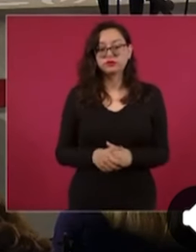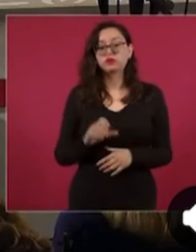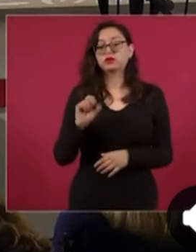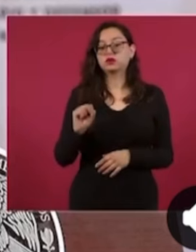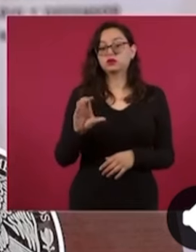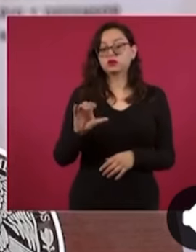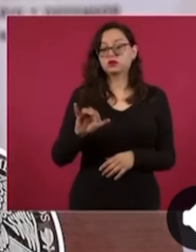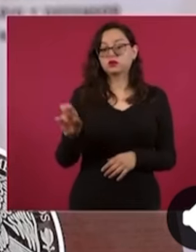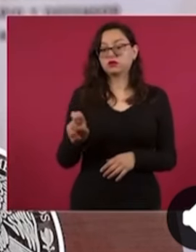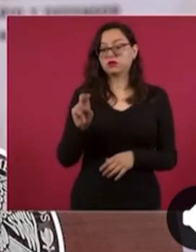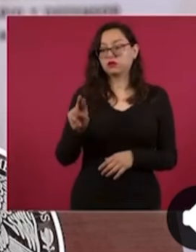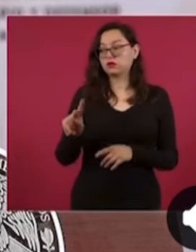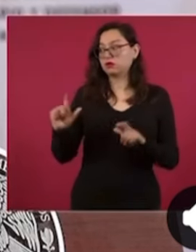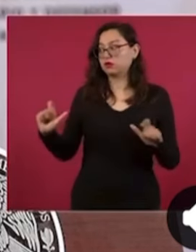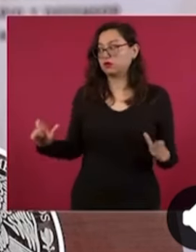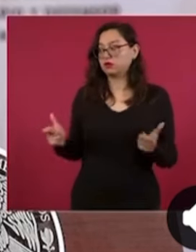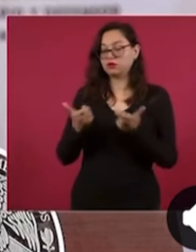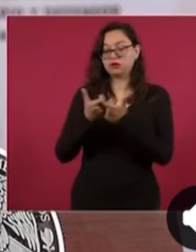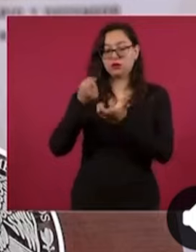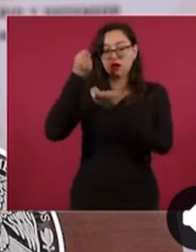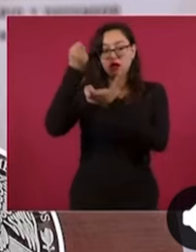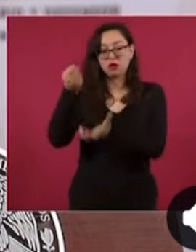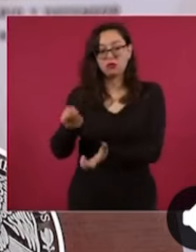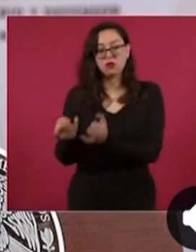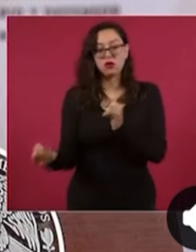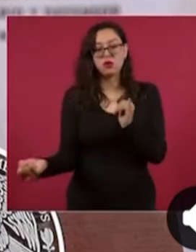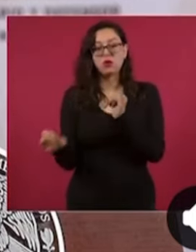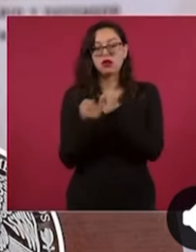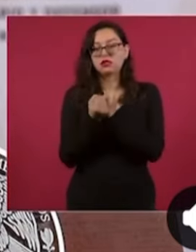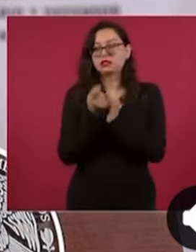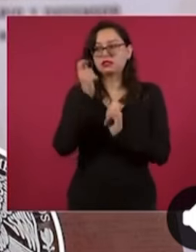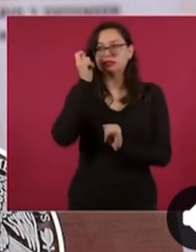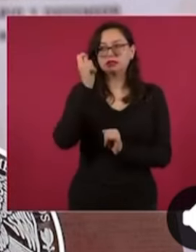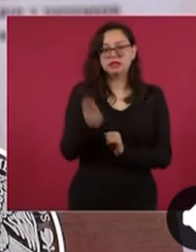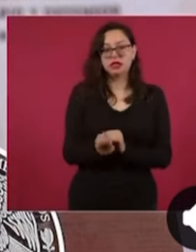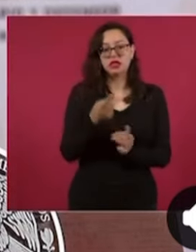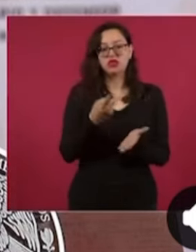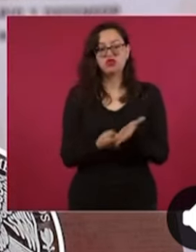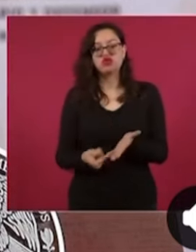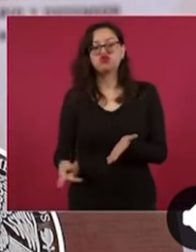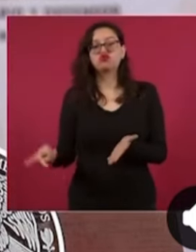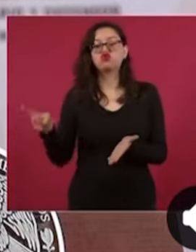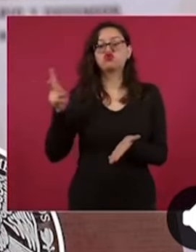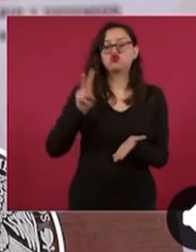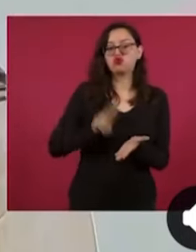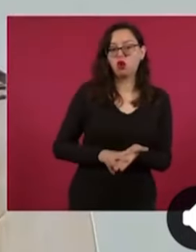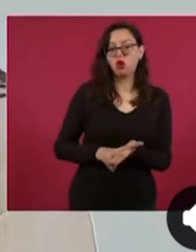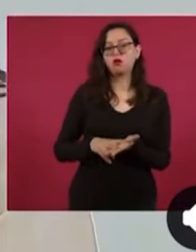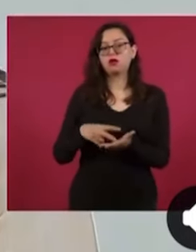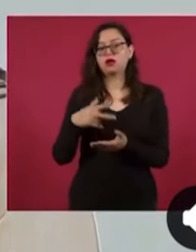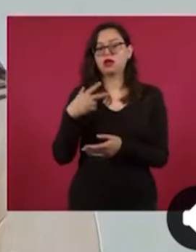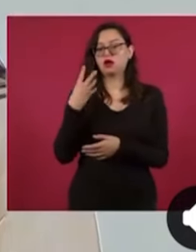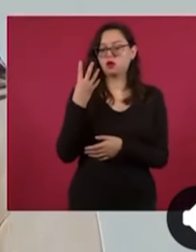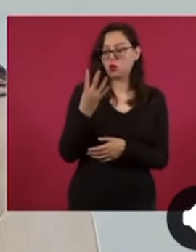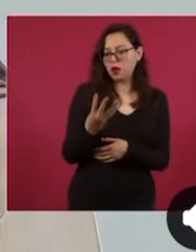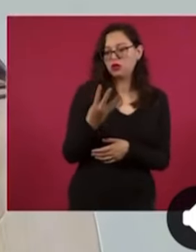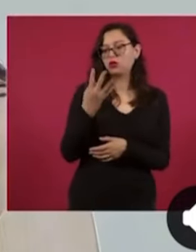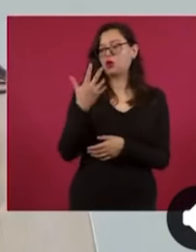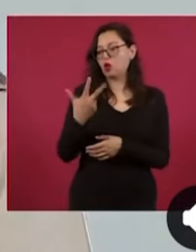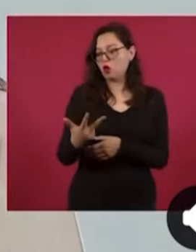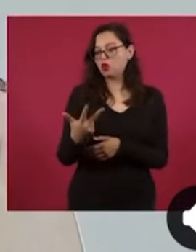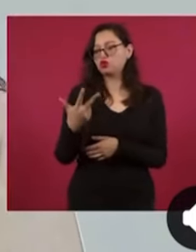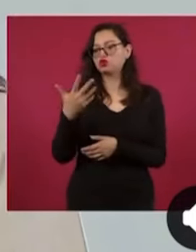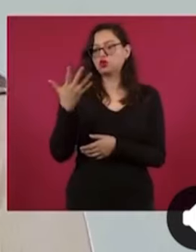porcentaje igual al que señala el ministro, es decir, que se abona al doble 4%, 8%, 10%